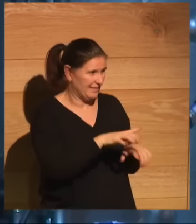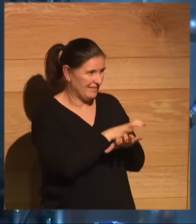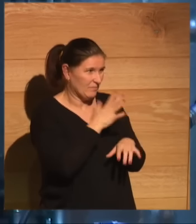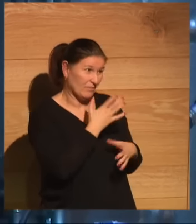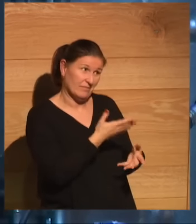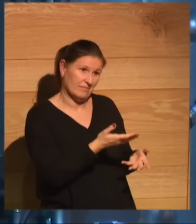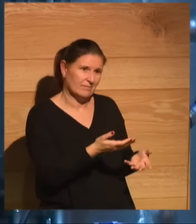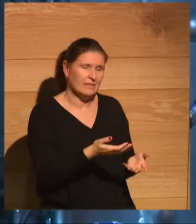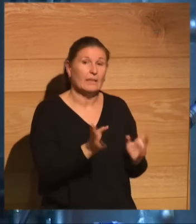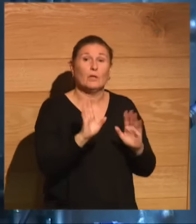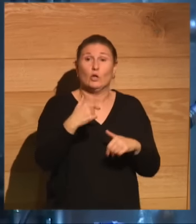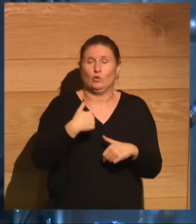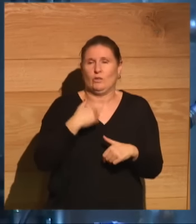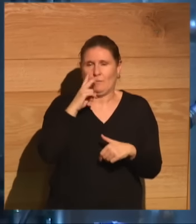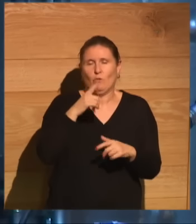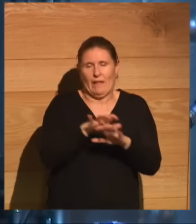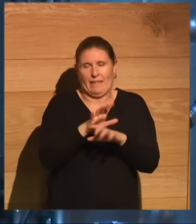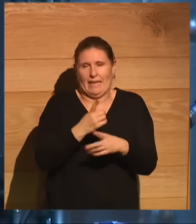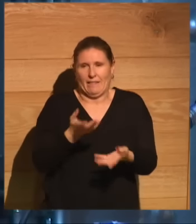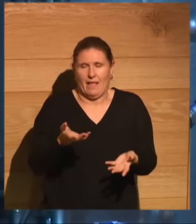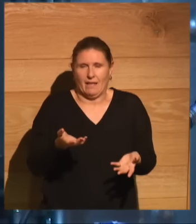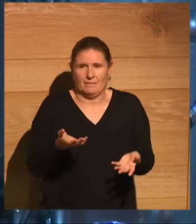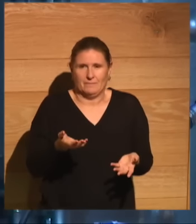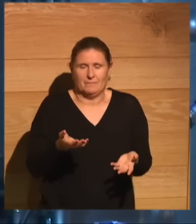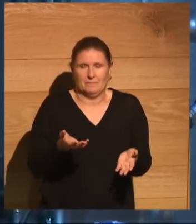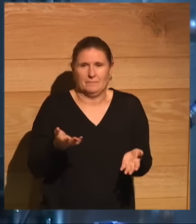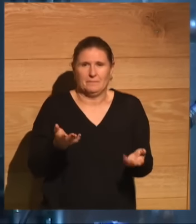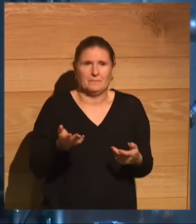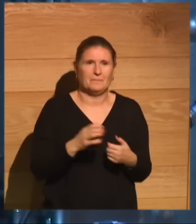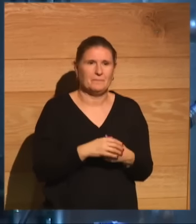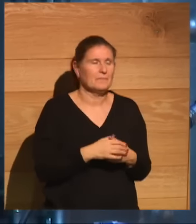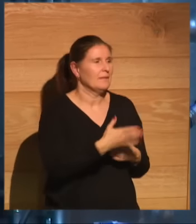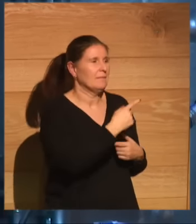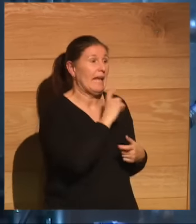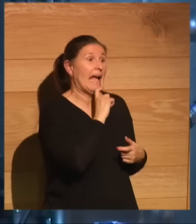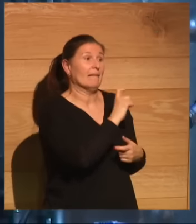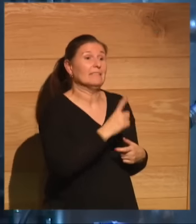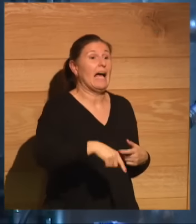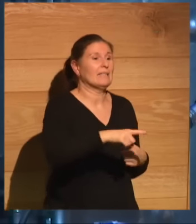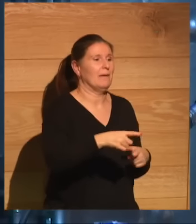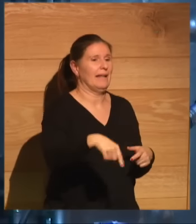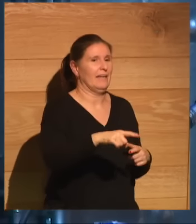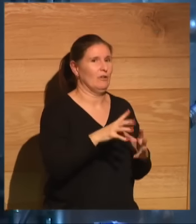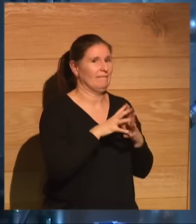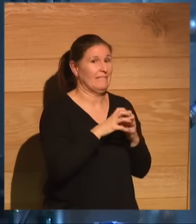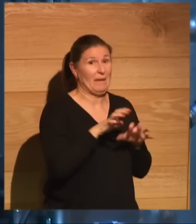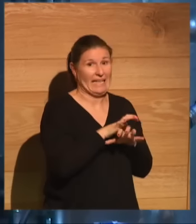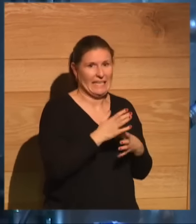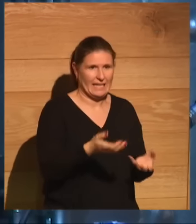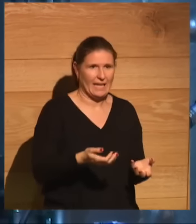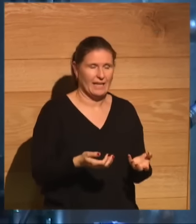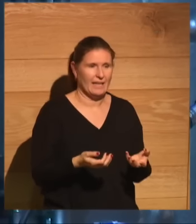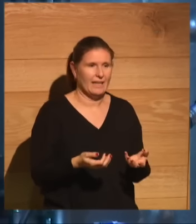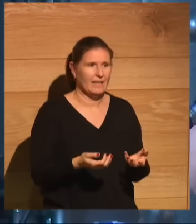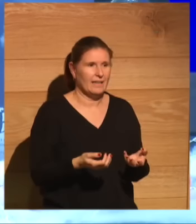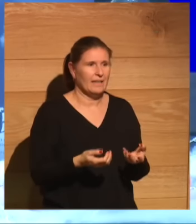Que yo estaba viendo, esto os va a hacer mucha gracia, pero la persona que... No hay como anunciarlo para que la gente se muera de risa. La persona que presenta... ¿Por qué no